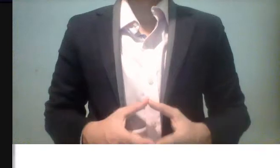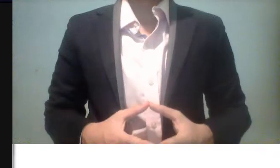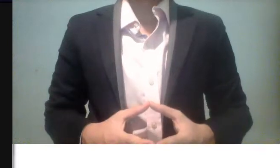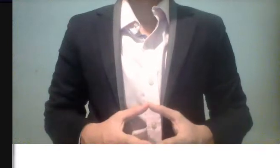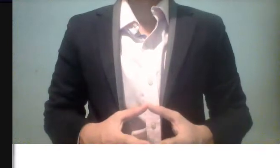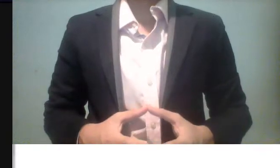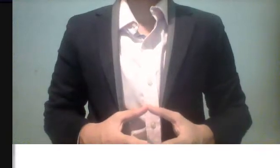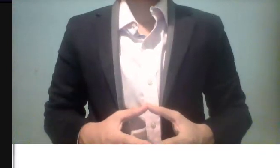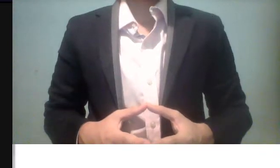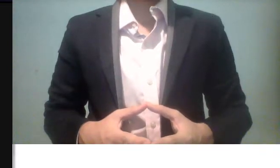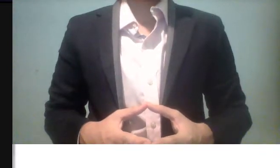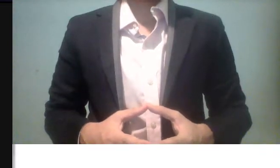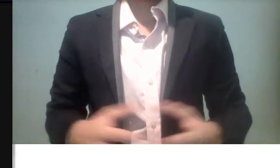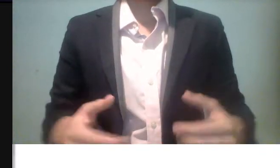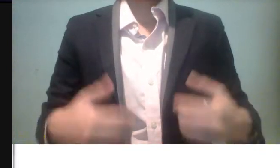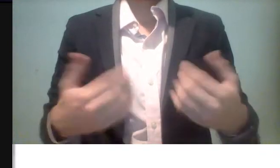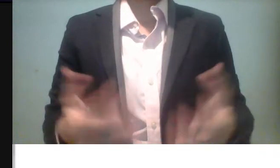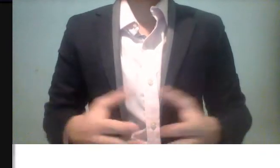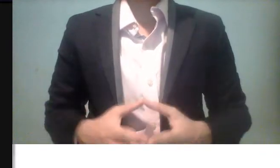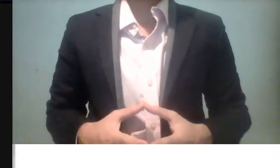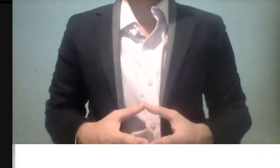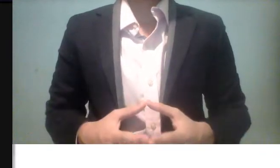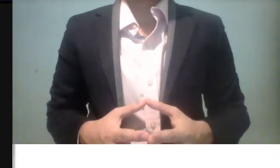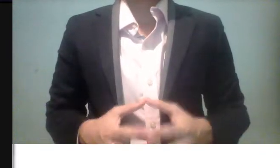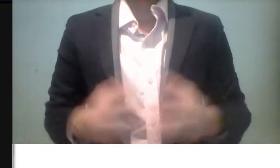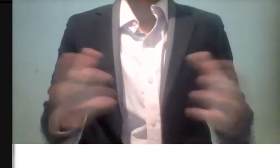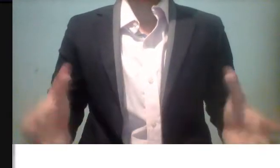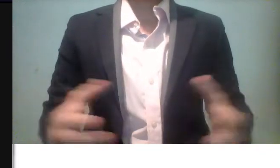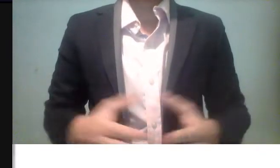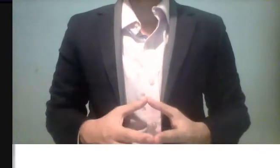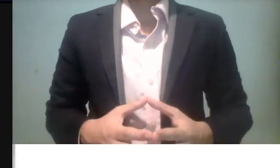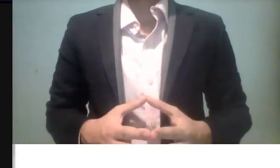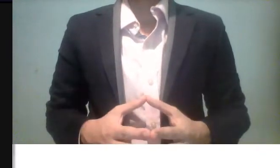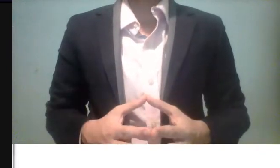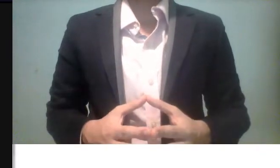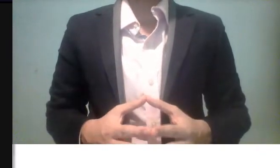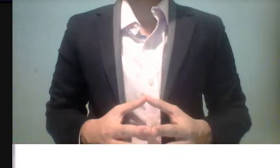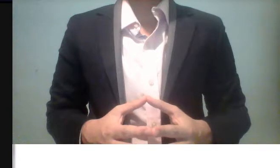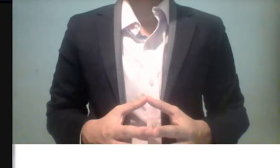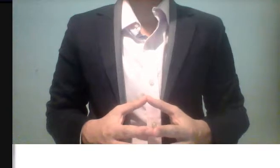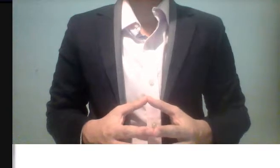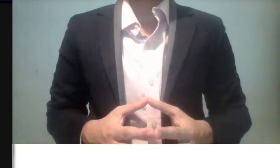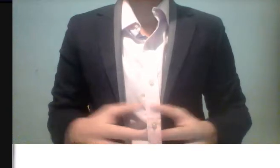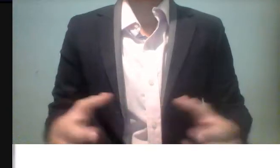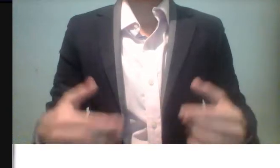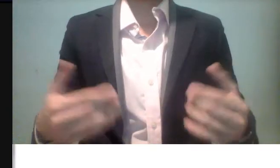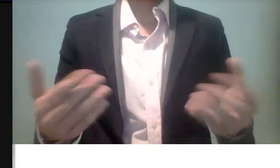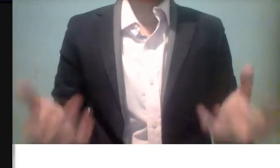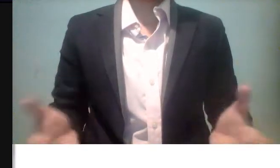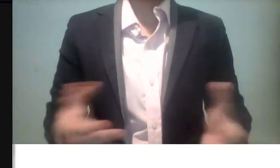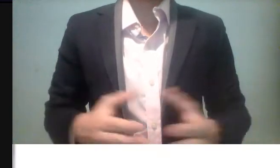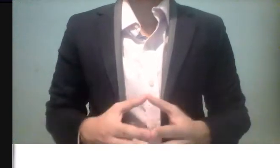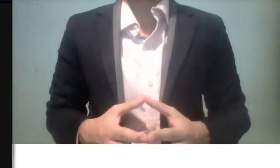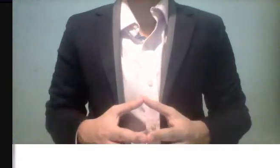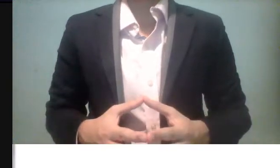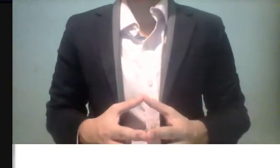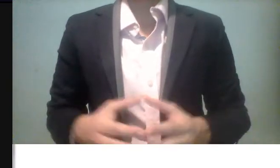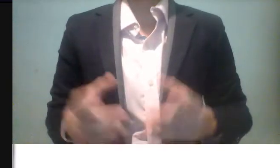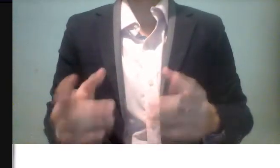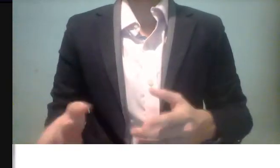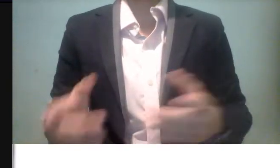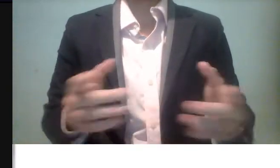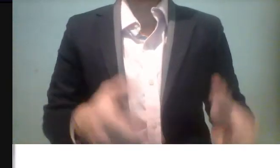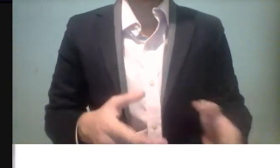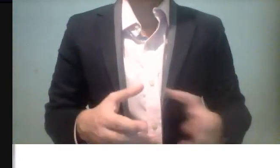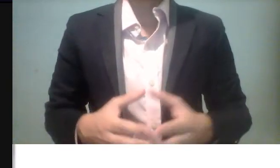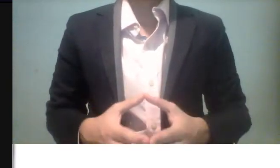Recuerdan al amigo de Miguel Ángel Mancera, Quiernes Ernesto Serna Chávez, el cual precisamente se le cateó uno de sus domicilios por presuntas irregularidades cometidas